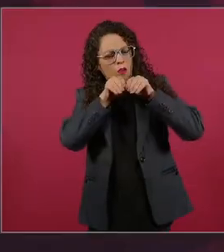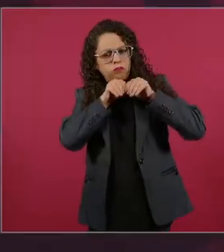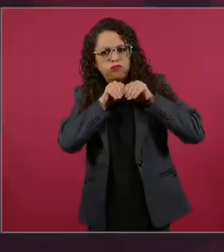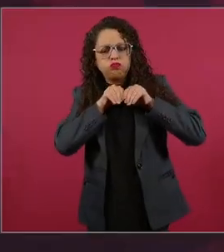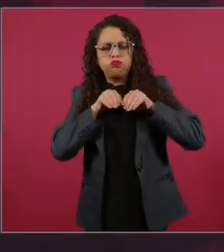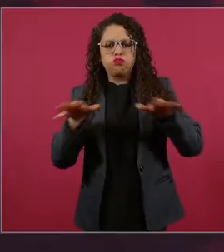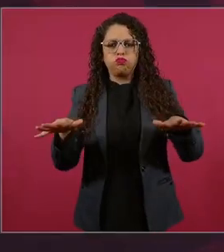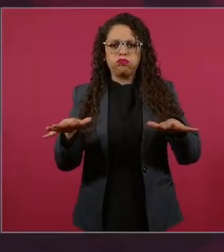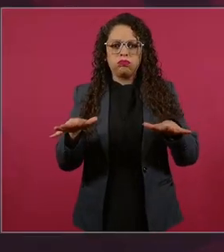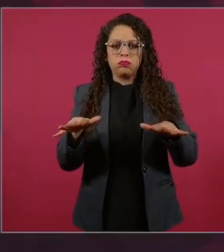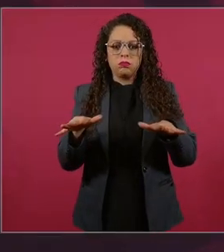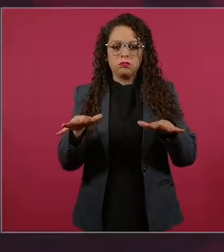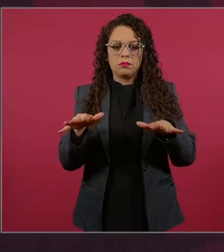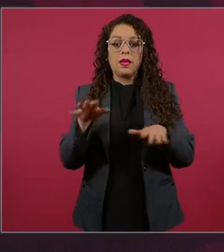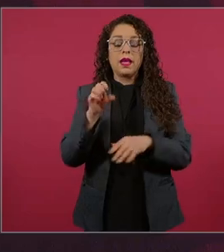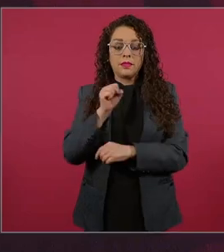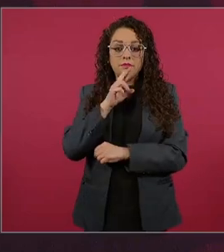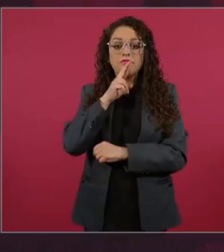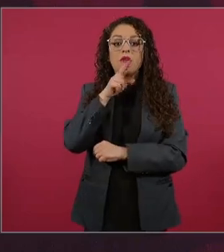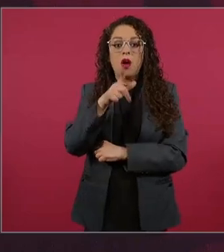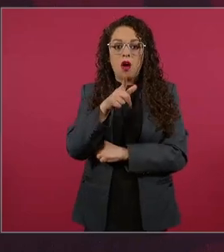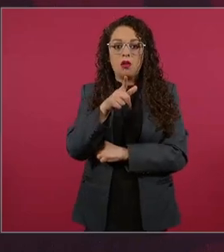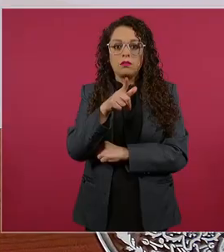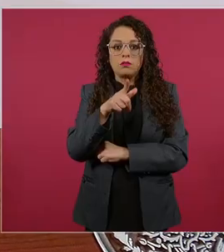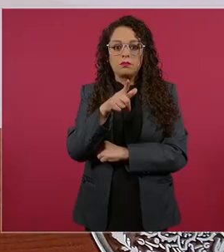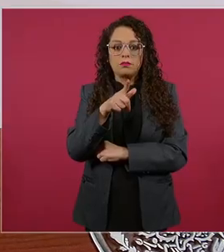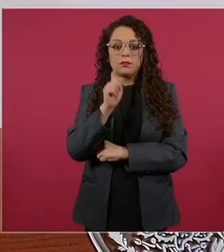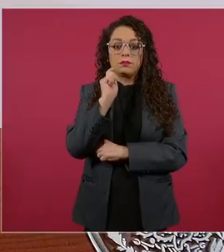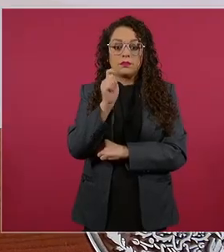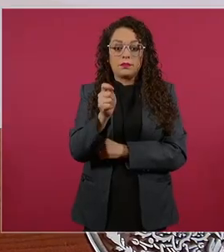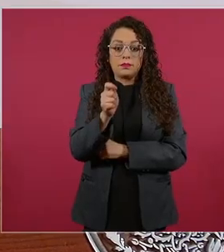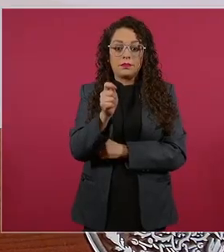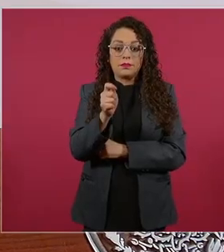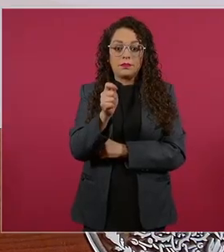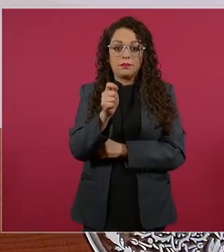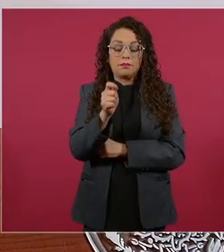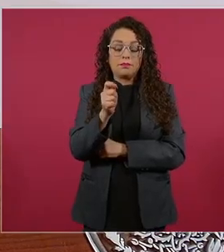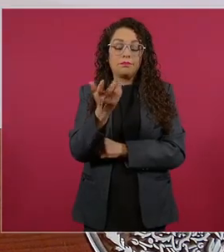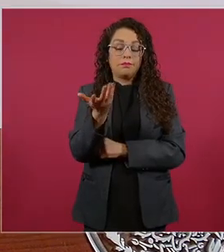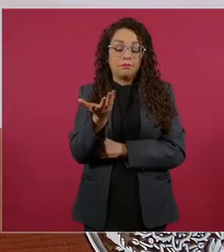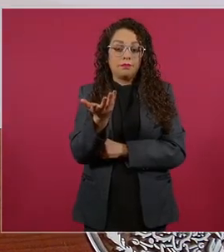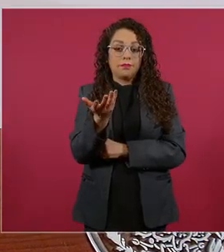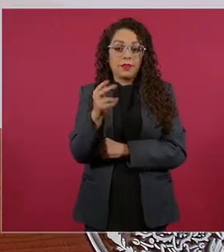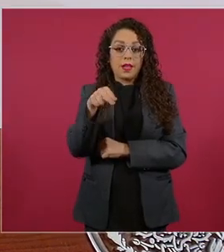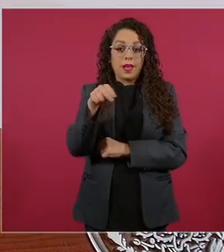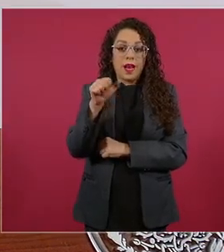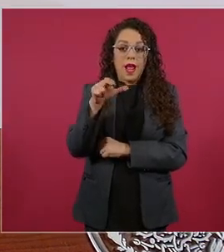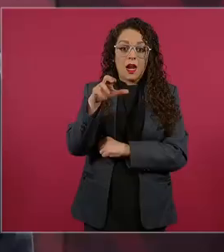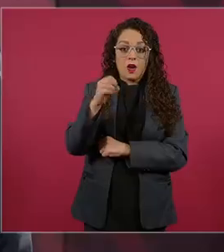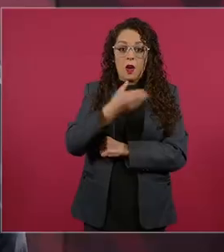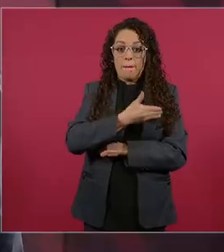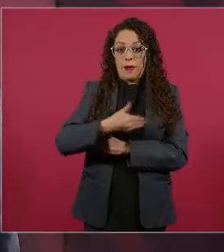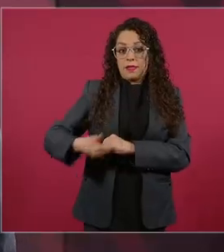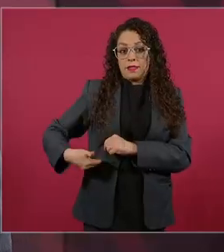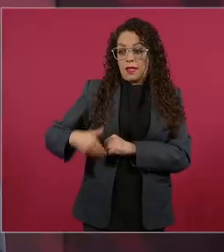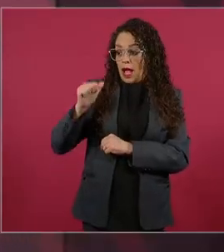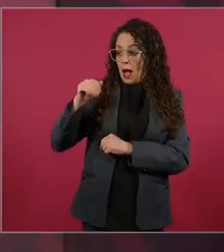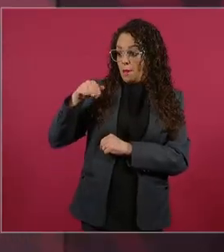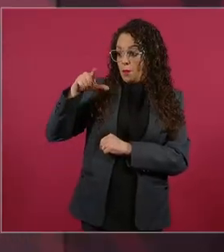Que digan AMLO narco presidente, ¿sí? Así campañas